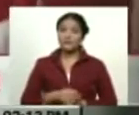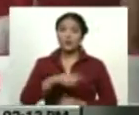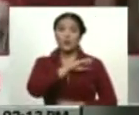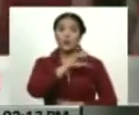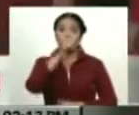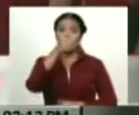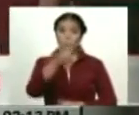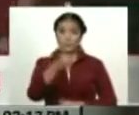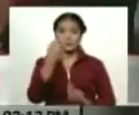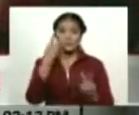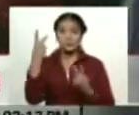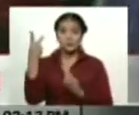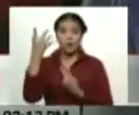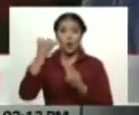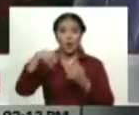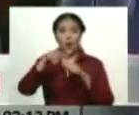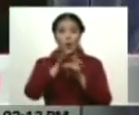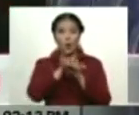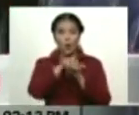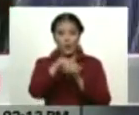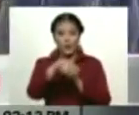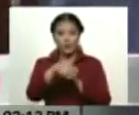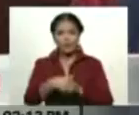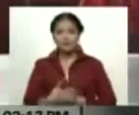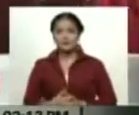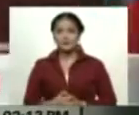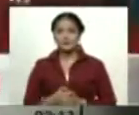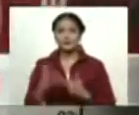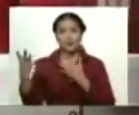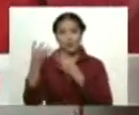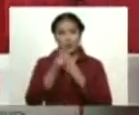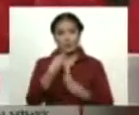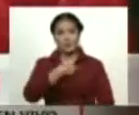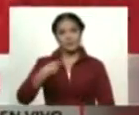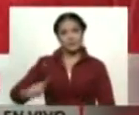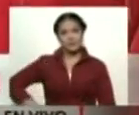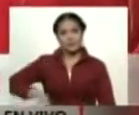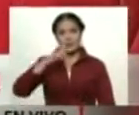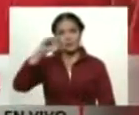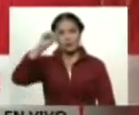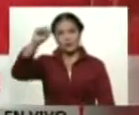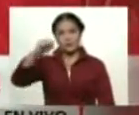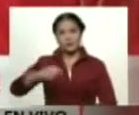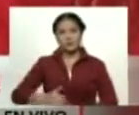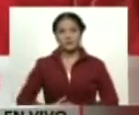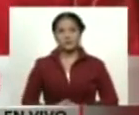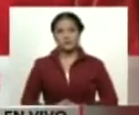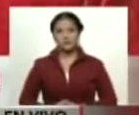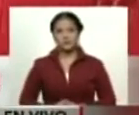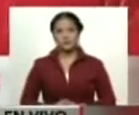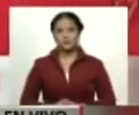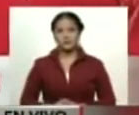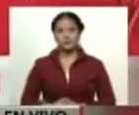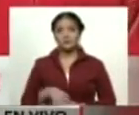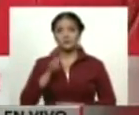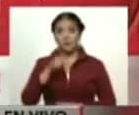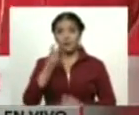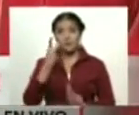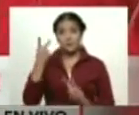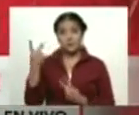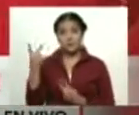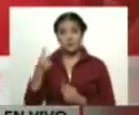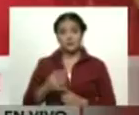Chávez, Jorge Rodríguez, se encuentra junto al presidente Nicolás Maduro. También podemos apreciar